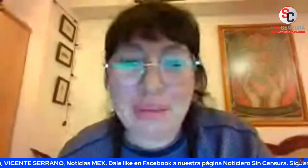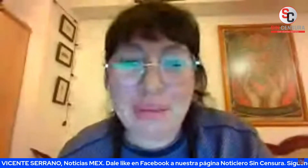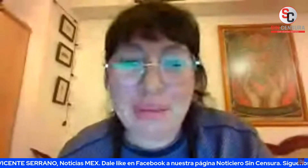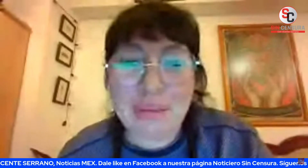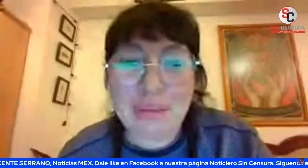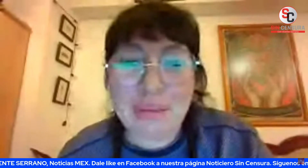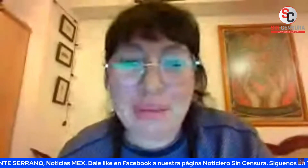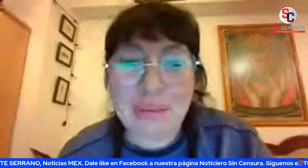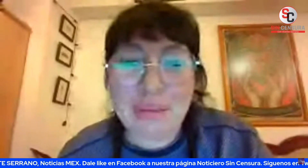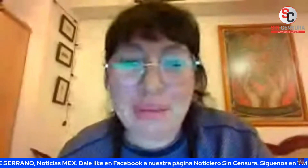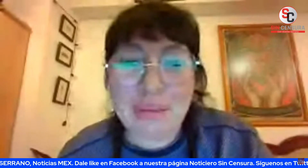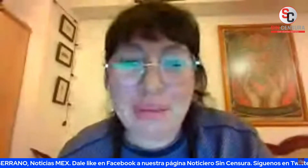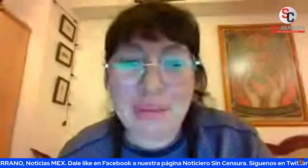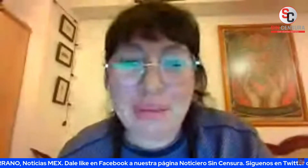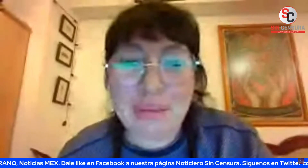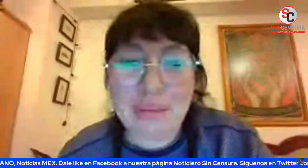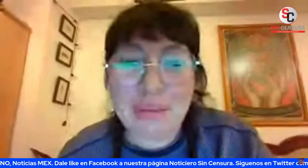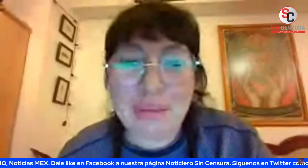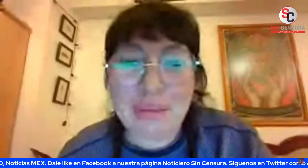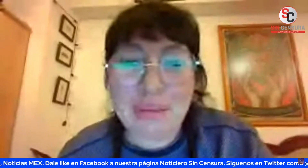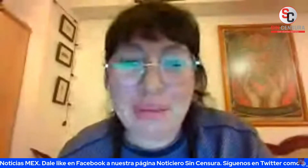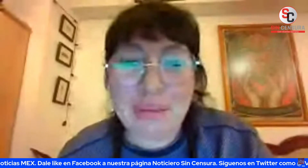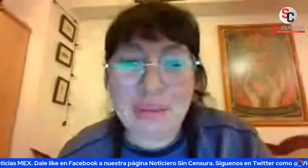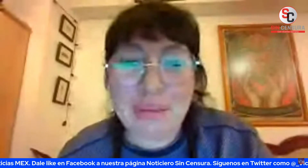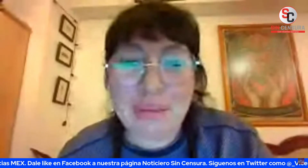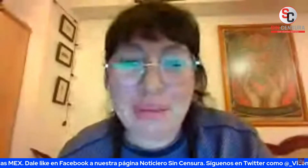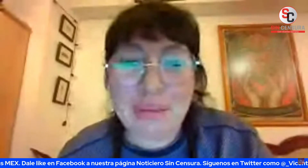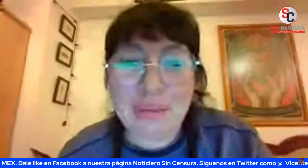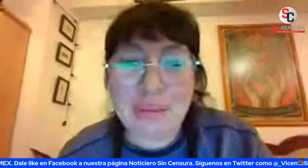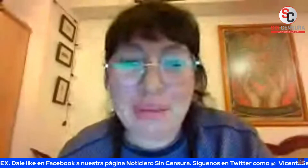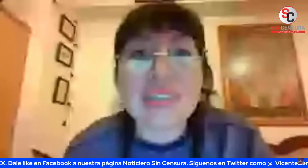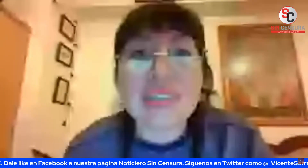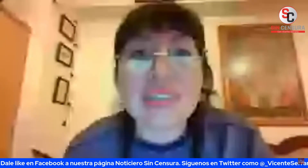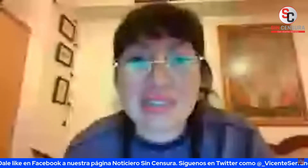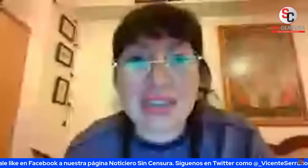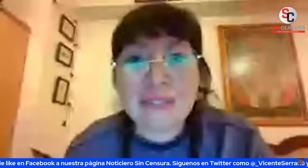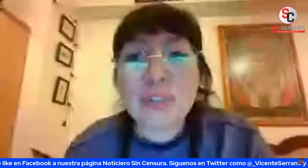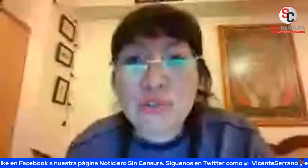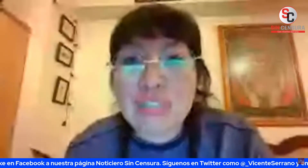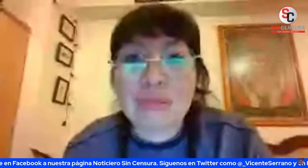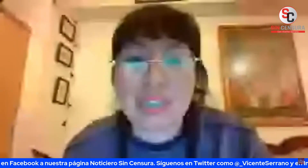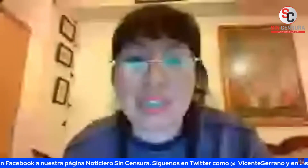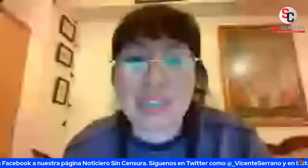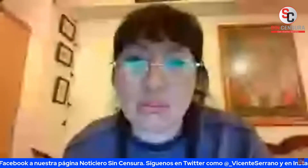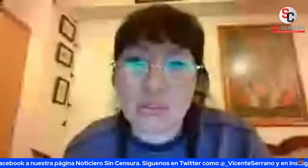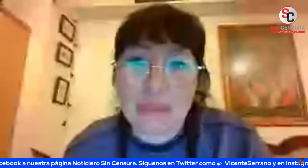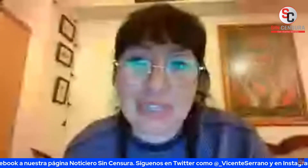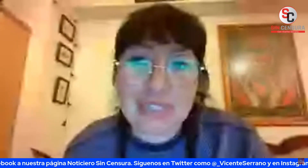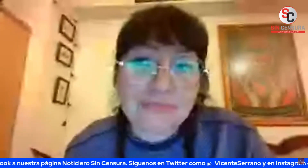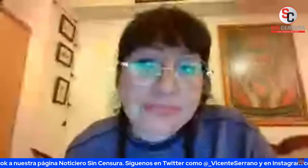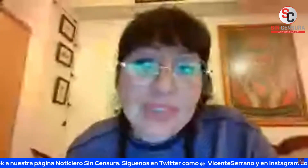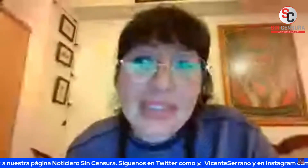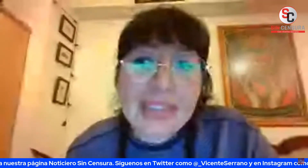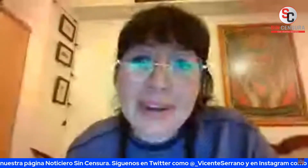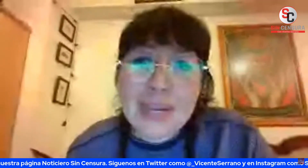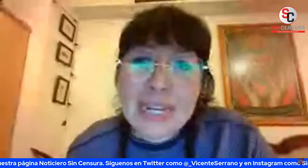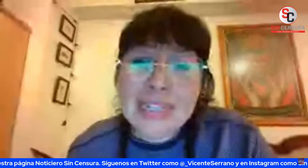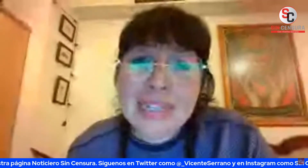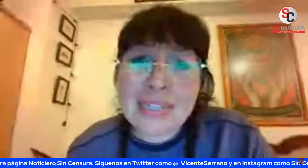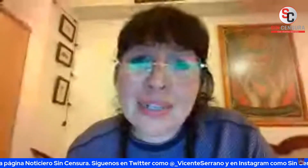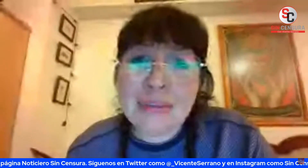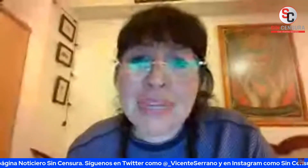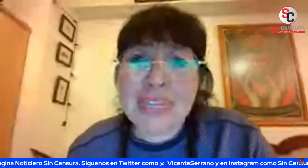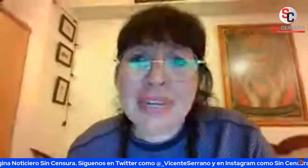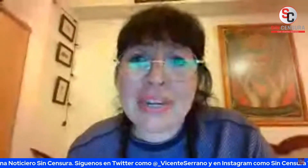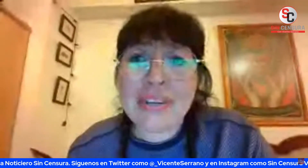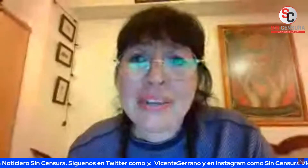para informar, hacer análisis, concientizar justamente de estos temas. Y creo que en ese sentido la mañanera, lo cual es